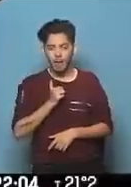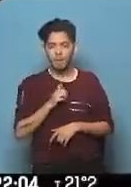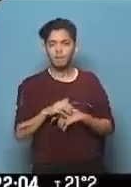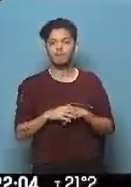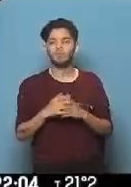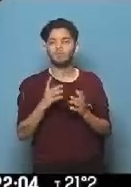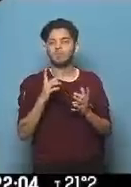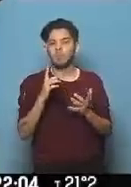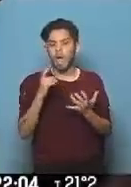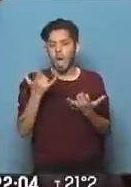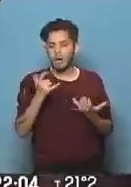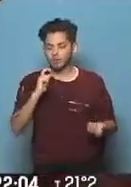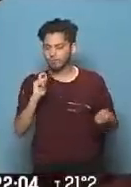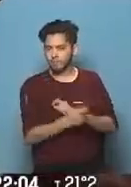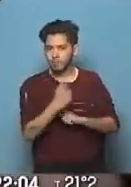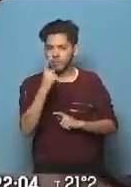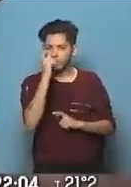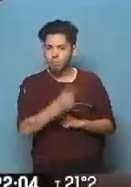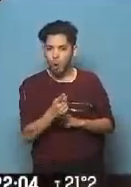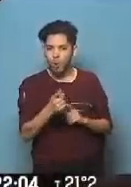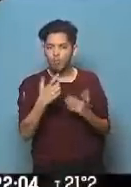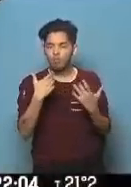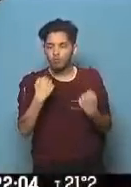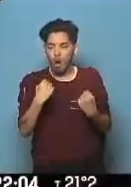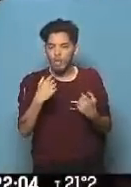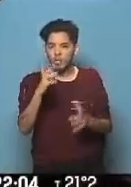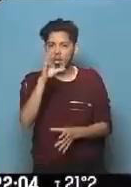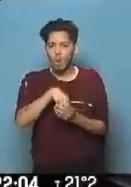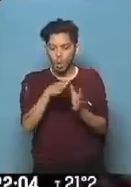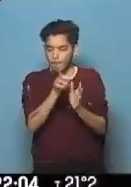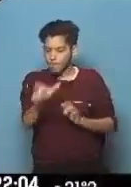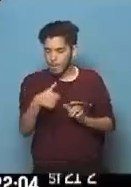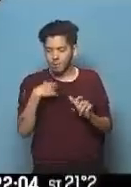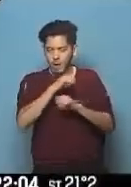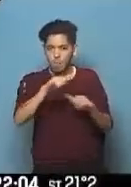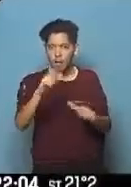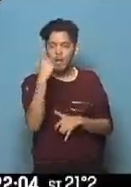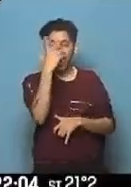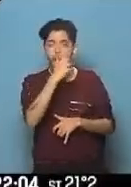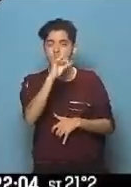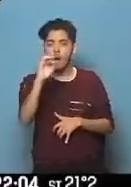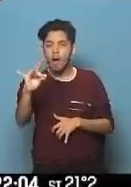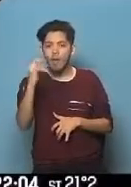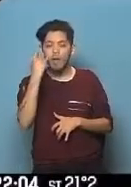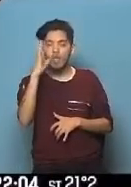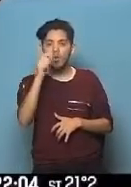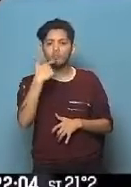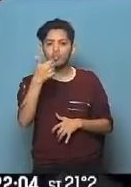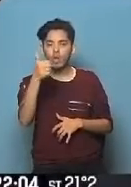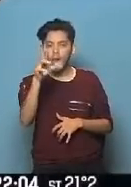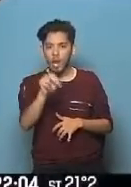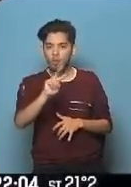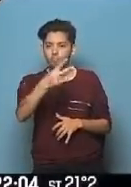A menos que ocurra un giro inesperado en el último tramo de la campaña, las encuestas indican que Fernando Haddad y Jair Bolsonaro irían